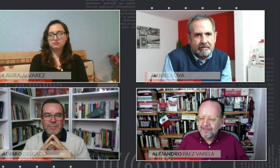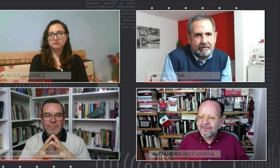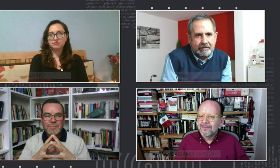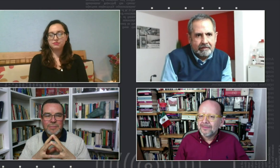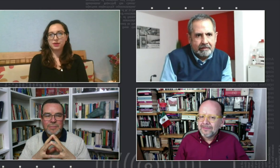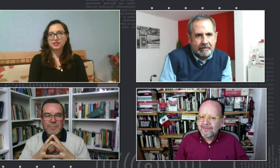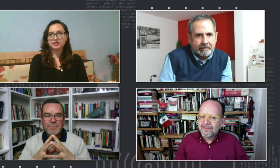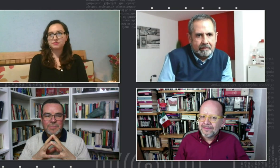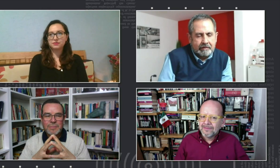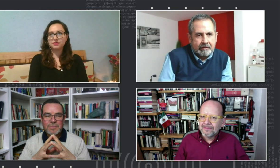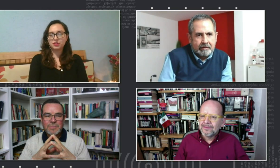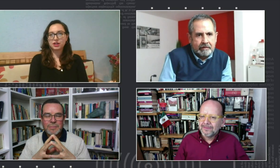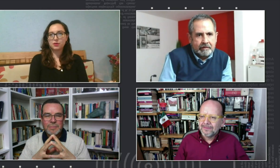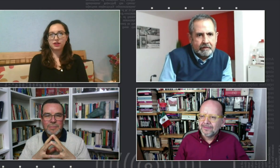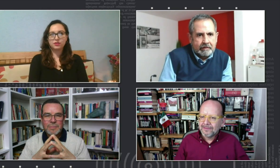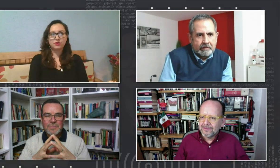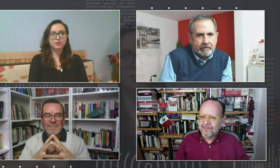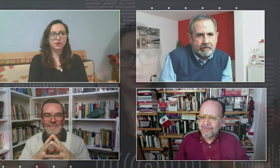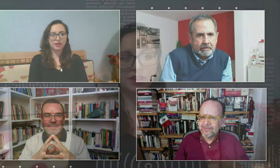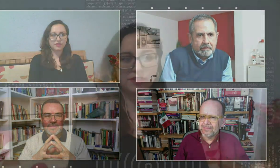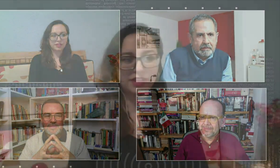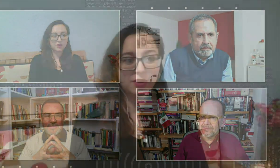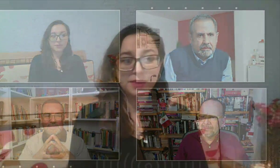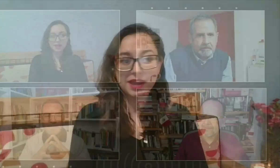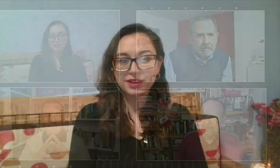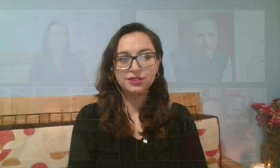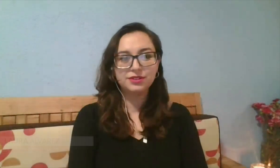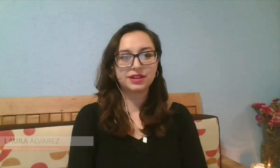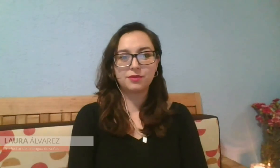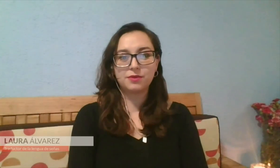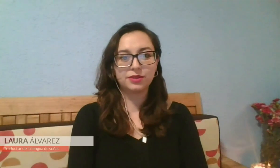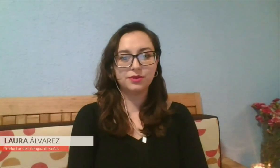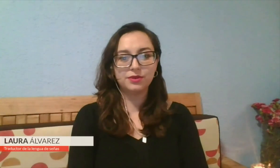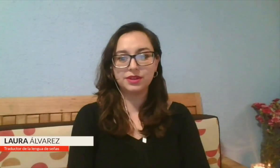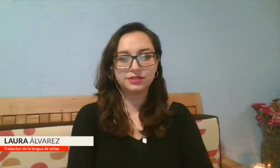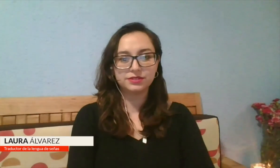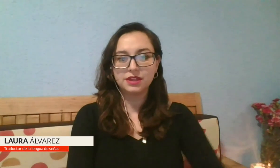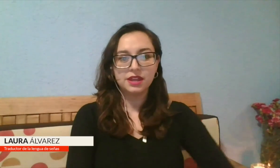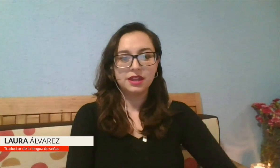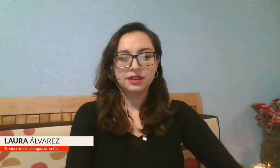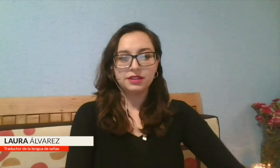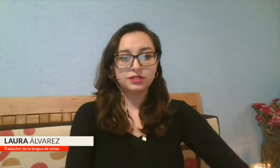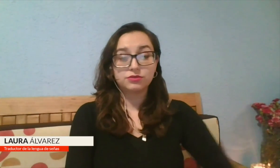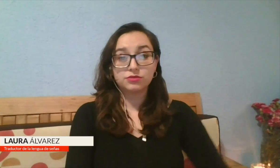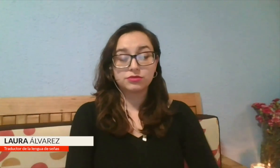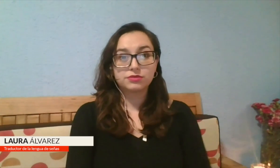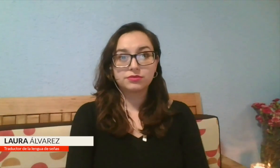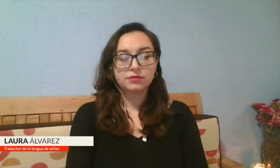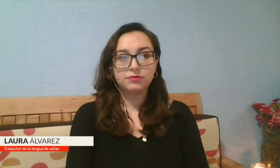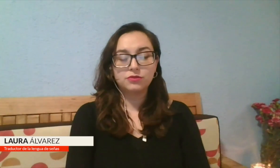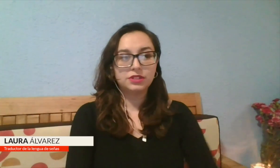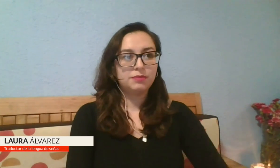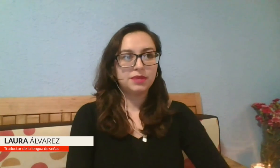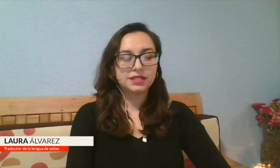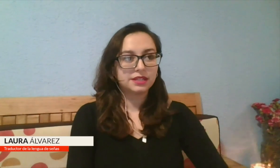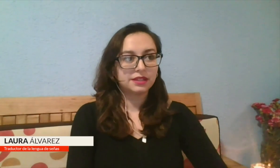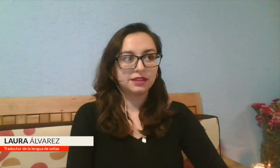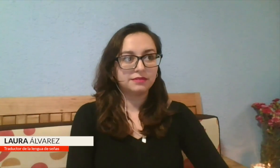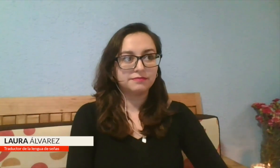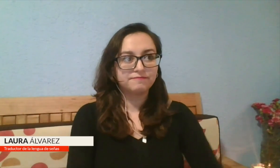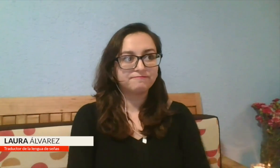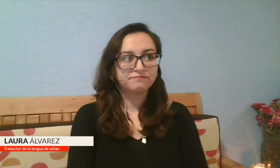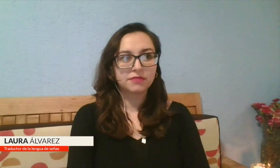Yo, pues, lo recuerdo como jefe de gobierno, lo recuerdo en sus